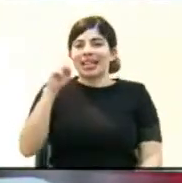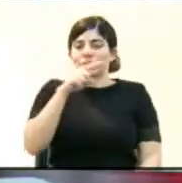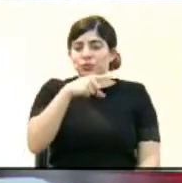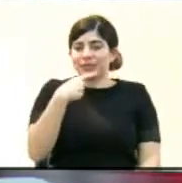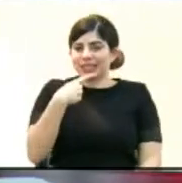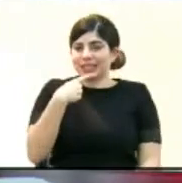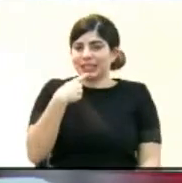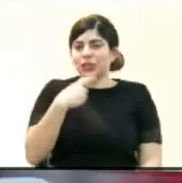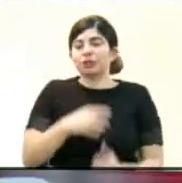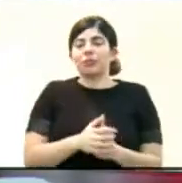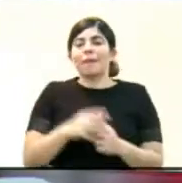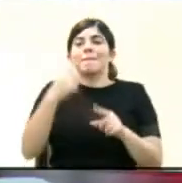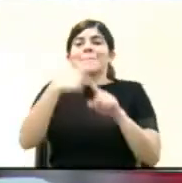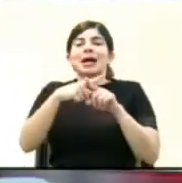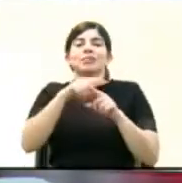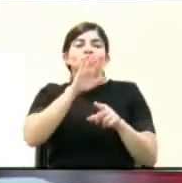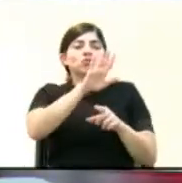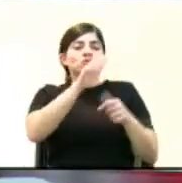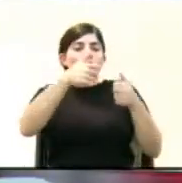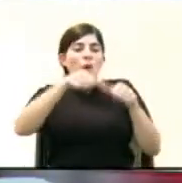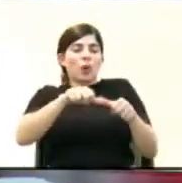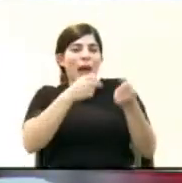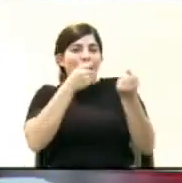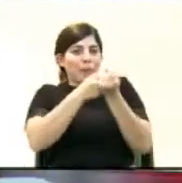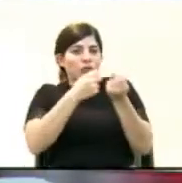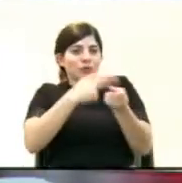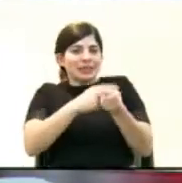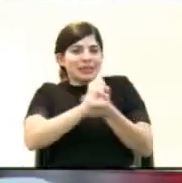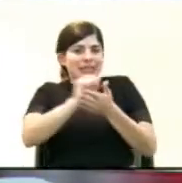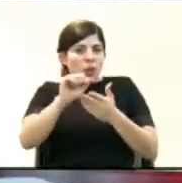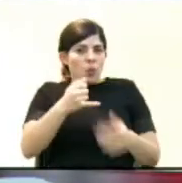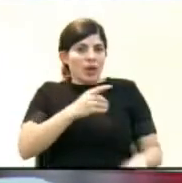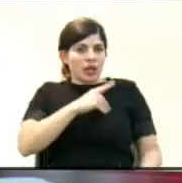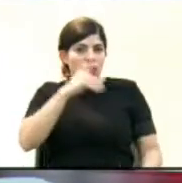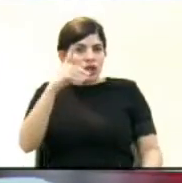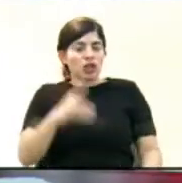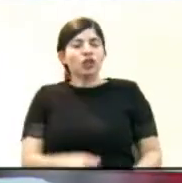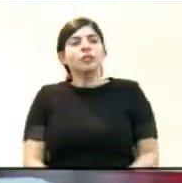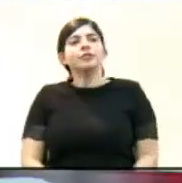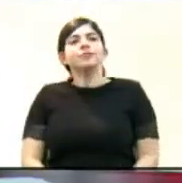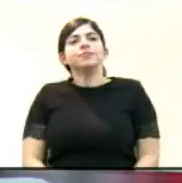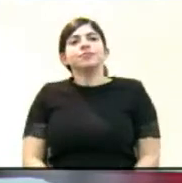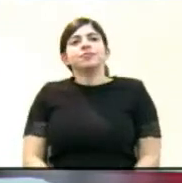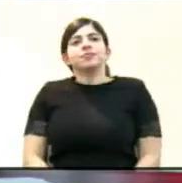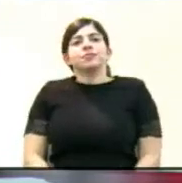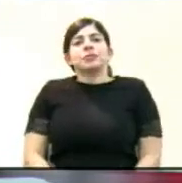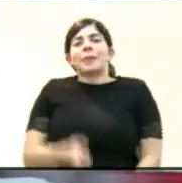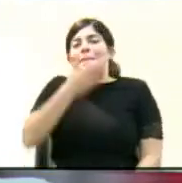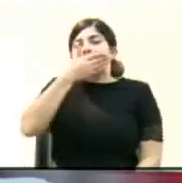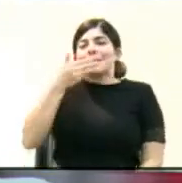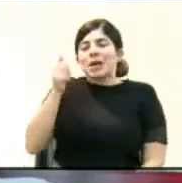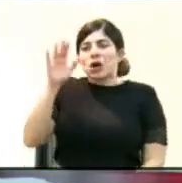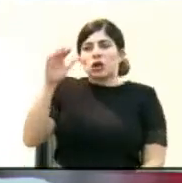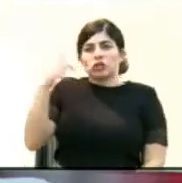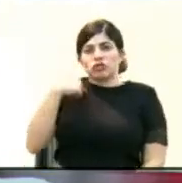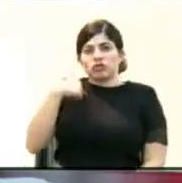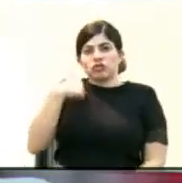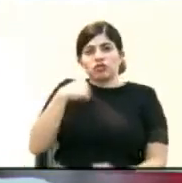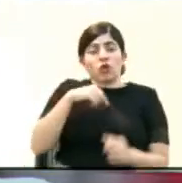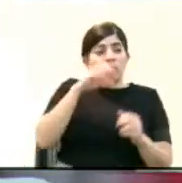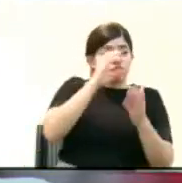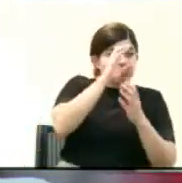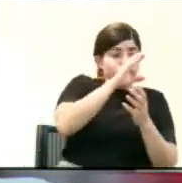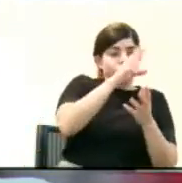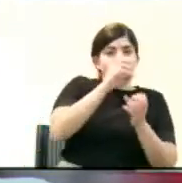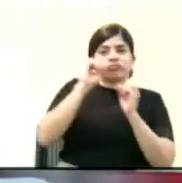y el acuerdo de apoyo con el Hospital San Juan de Dios, mejor, don Tomás, le hacemos llegar